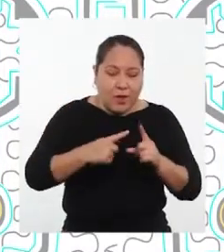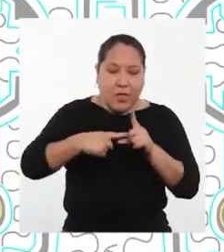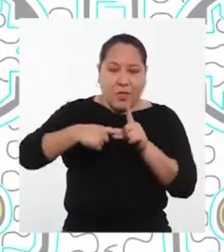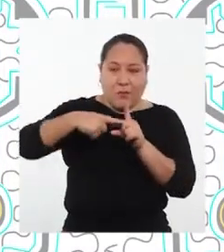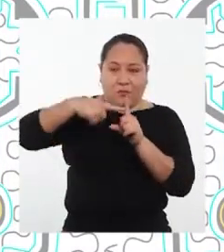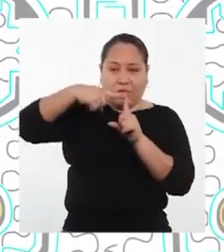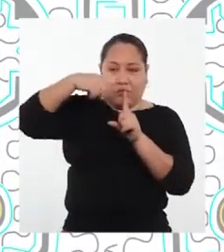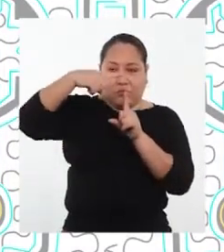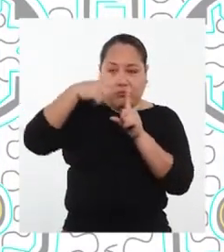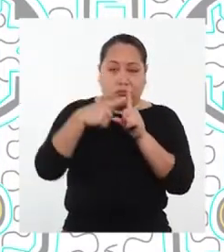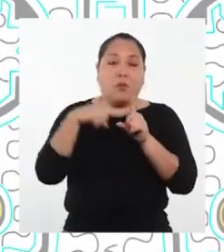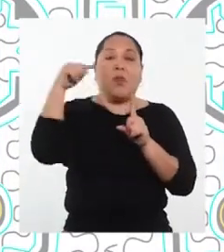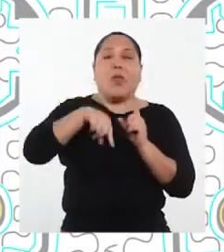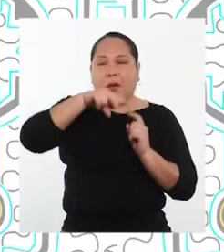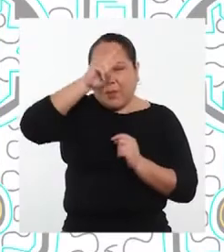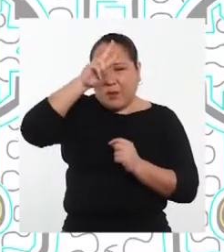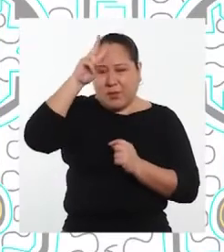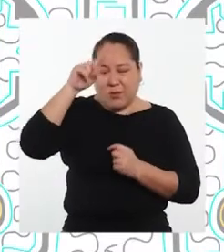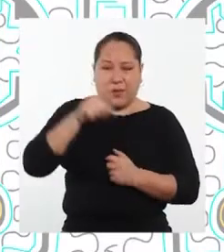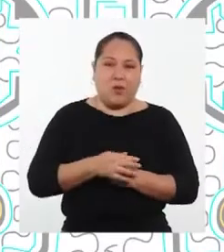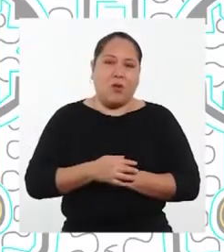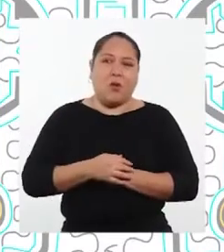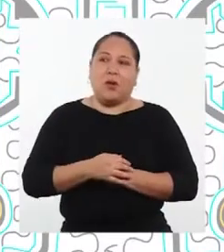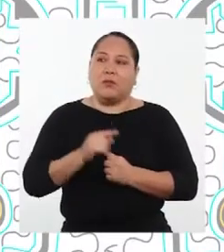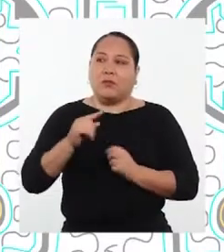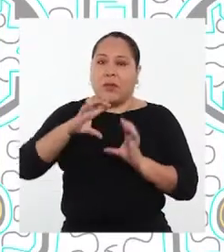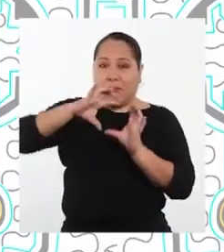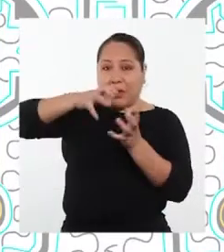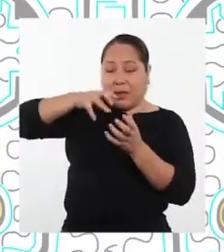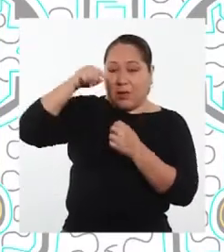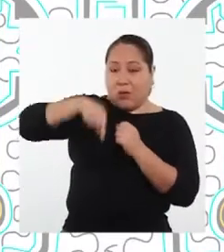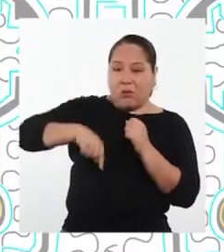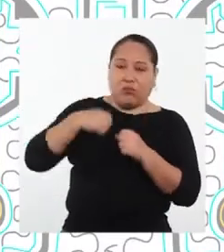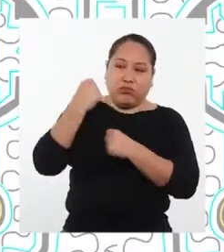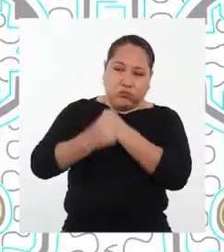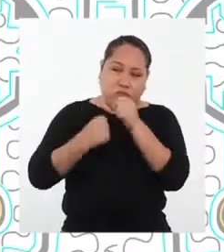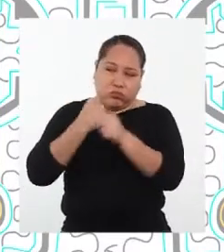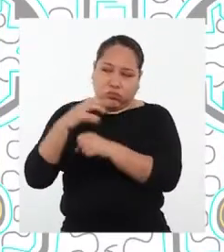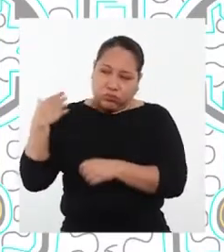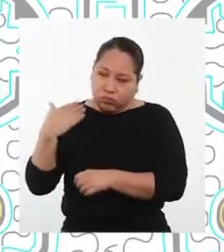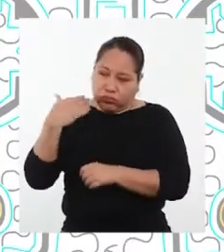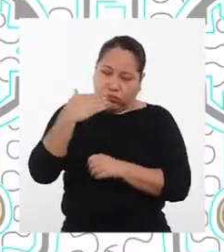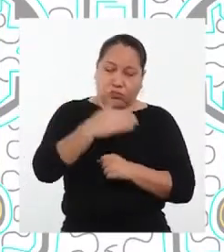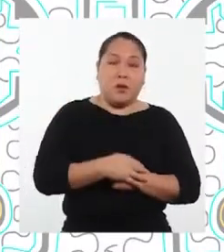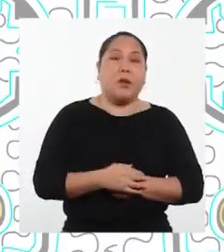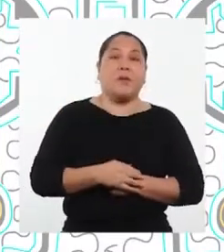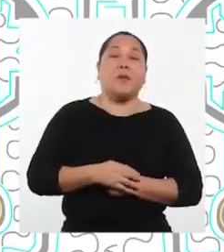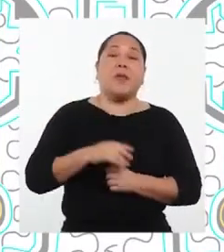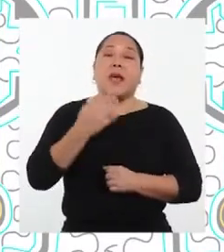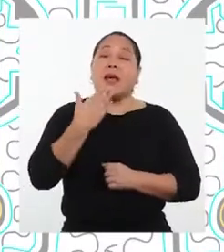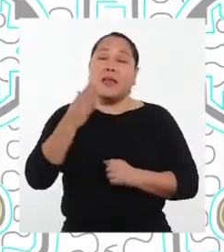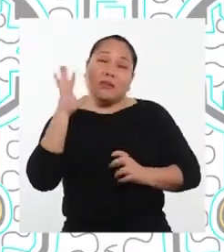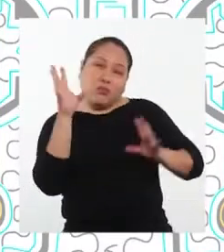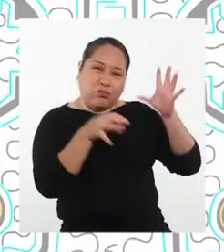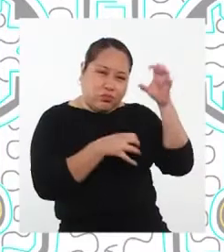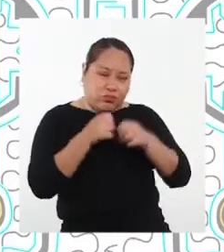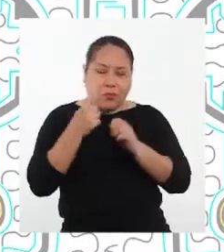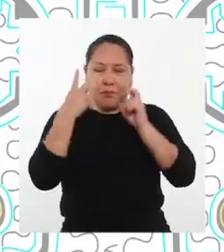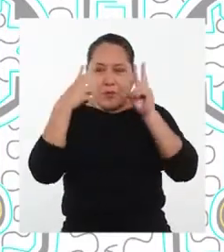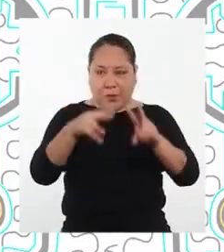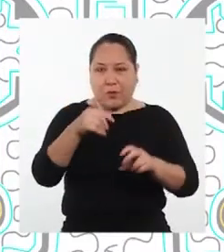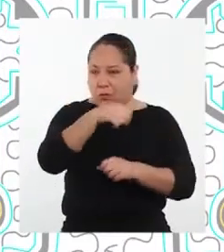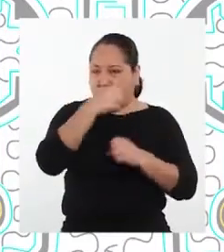planeta Tierra con el paso de los años. Gracias a DECAO, tenemos otro gráfico disponible para ver esa clase de